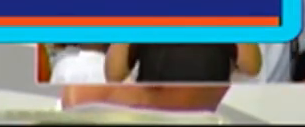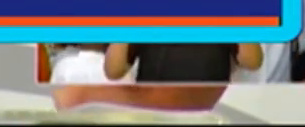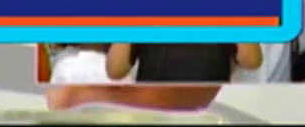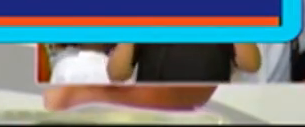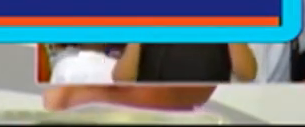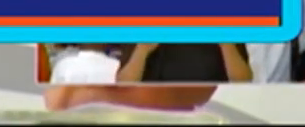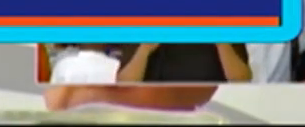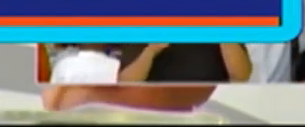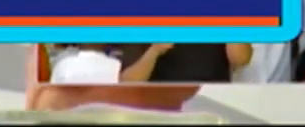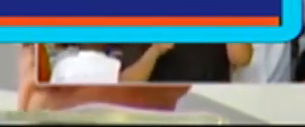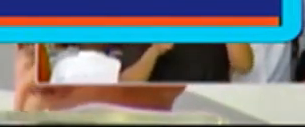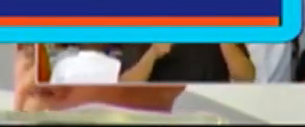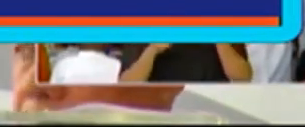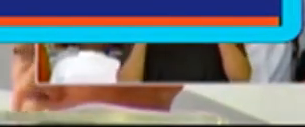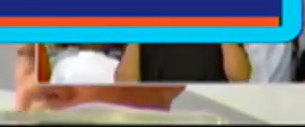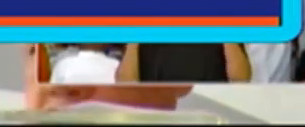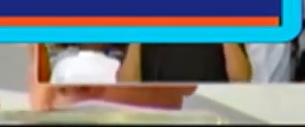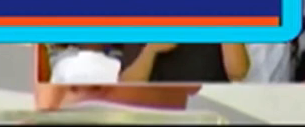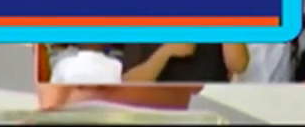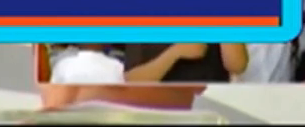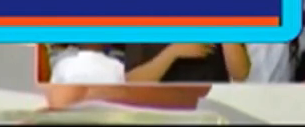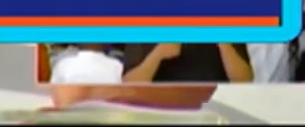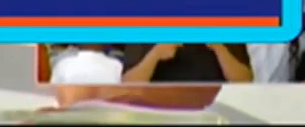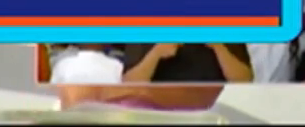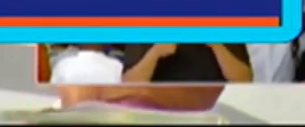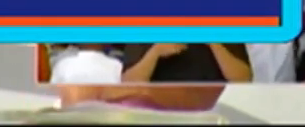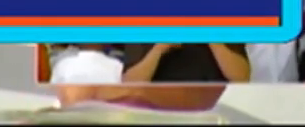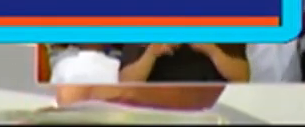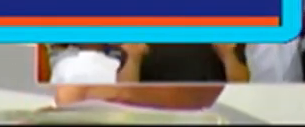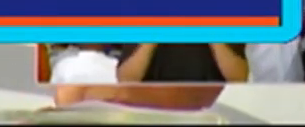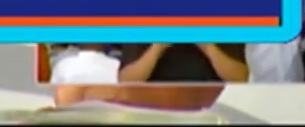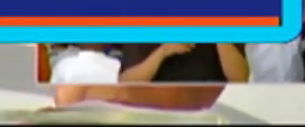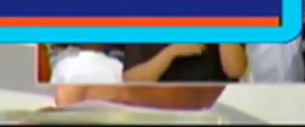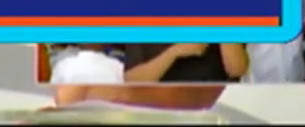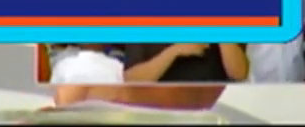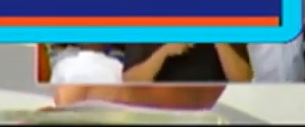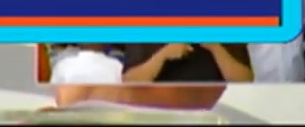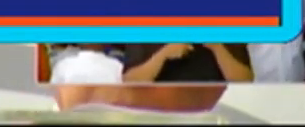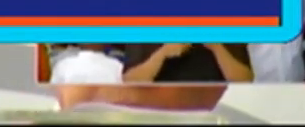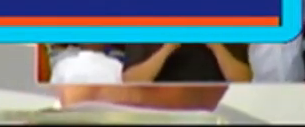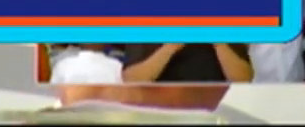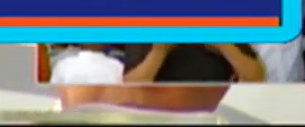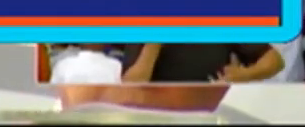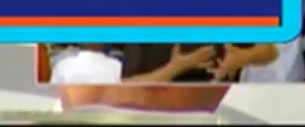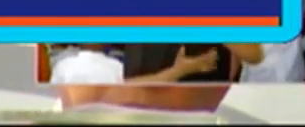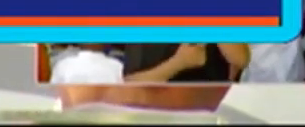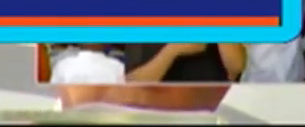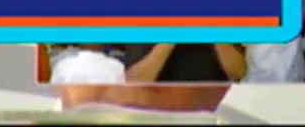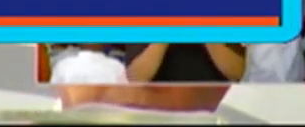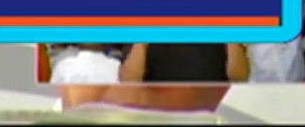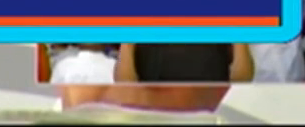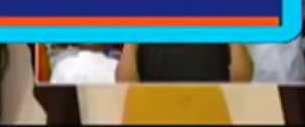ser más grandes, más importantes, más sociables, más